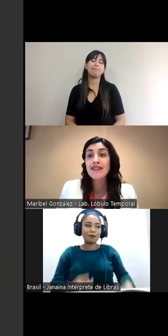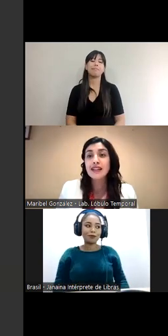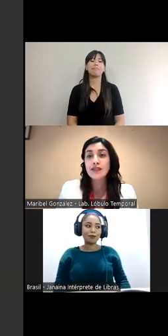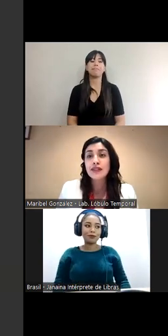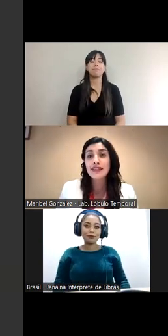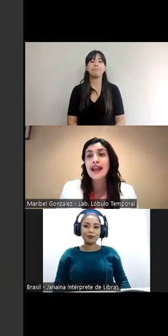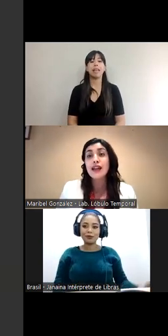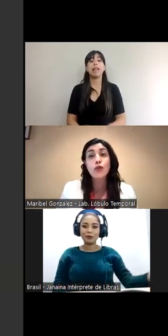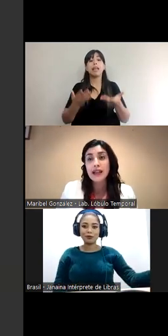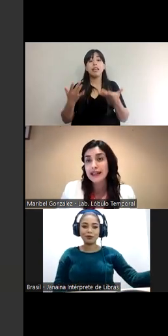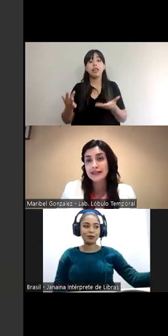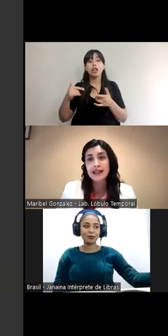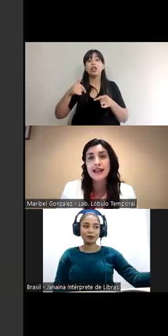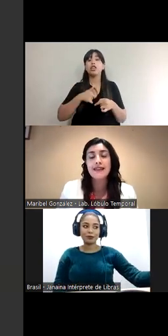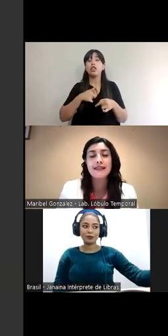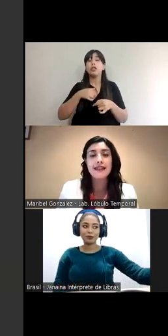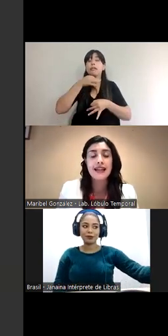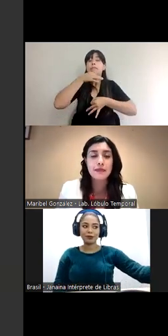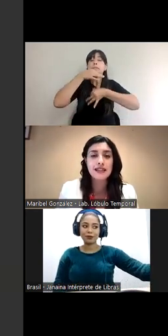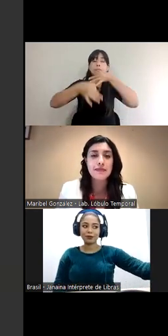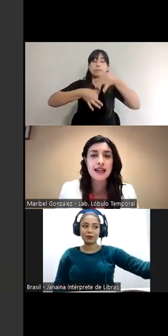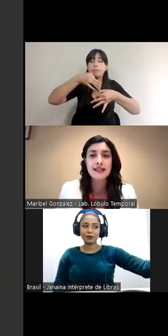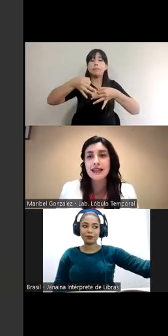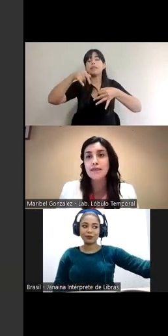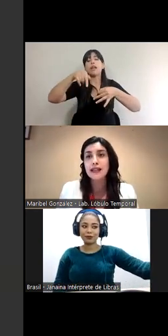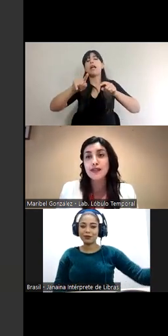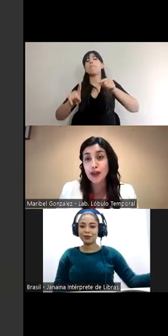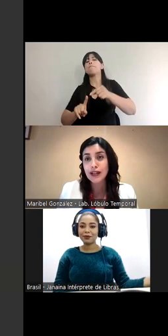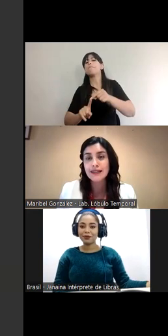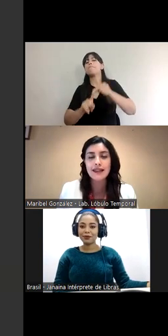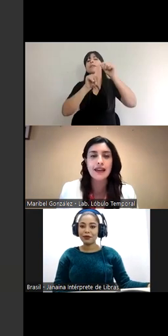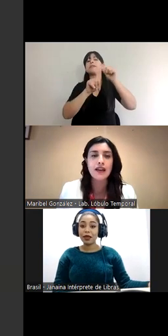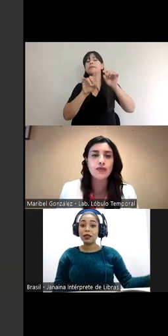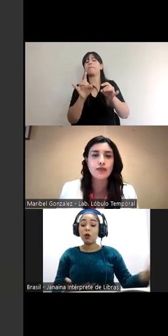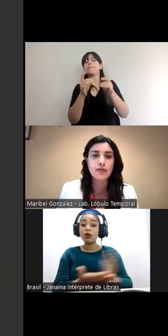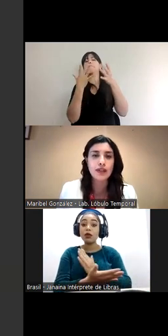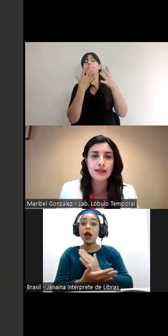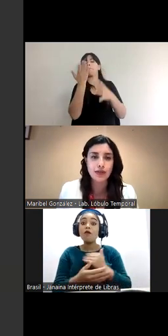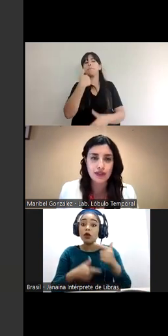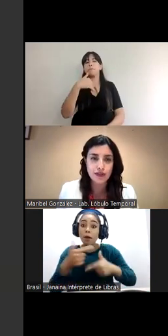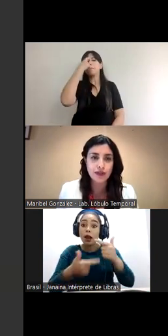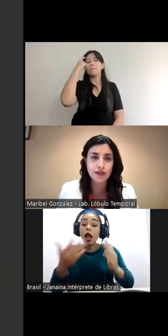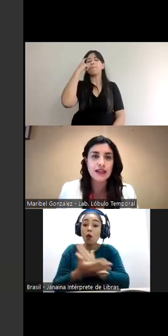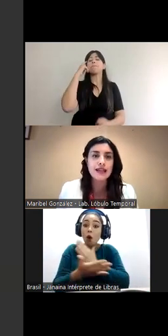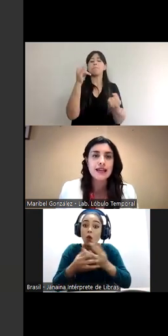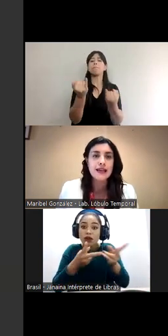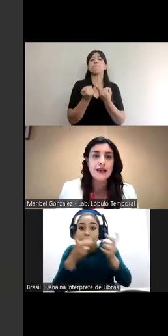Les voy a hablar entonces de algunas de las principales impresiones que obtuvimos de este